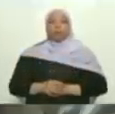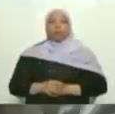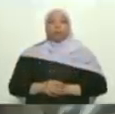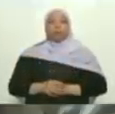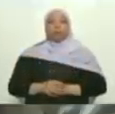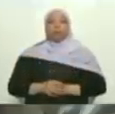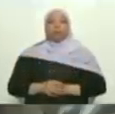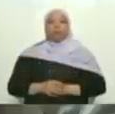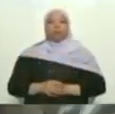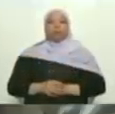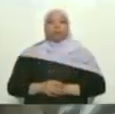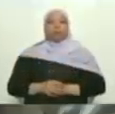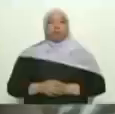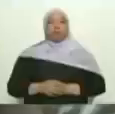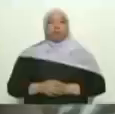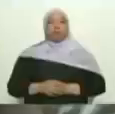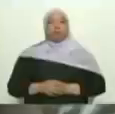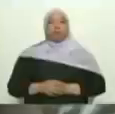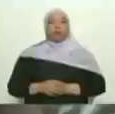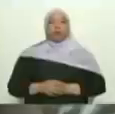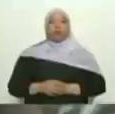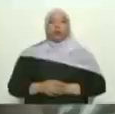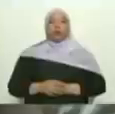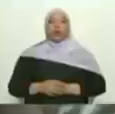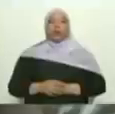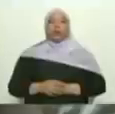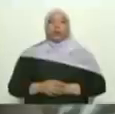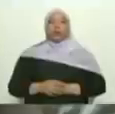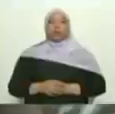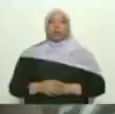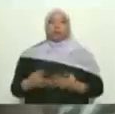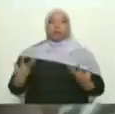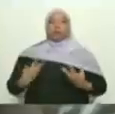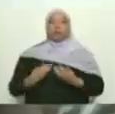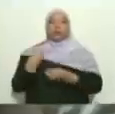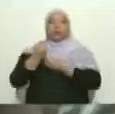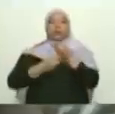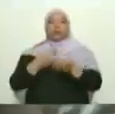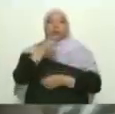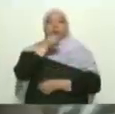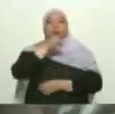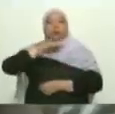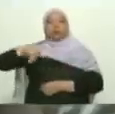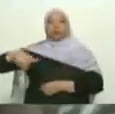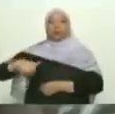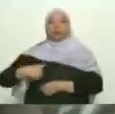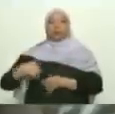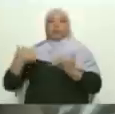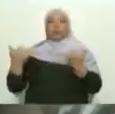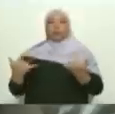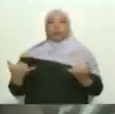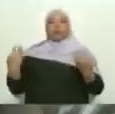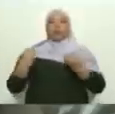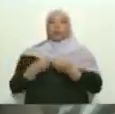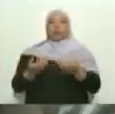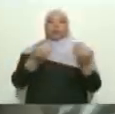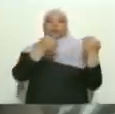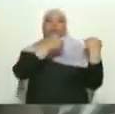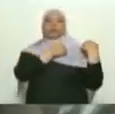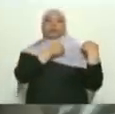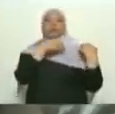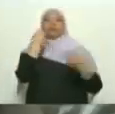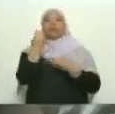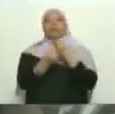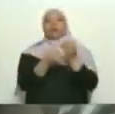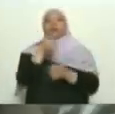Todo con el afán infantil de trauma severo de querer ser